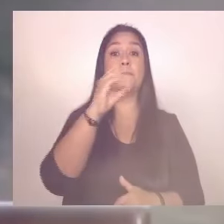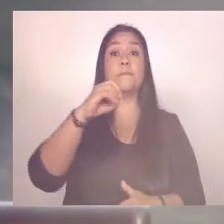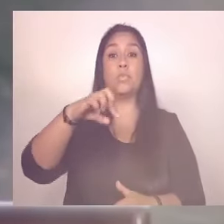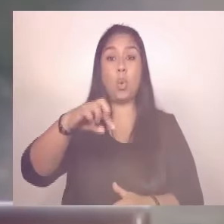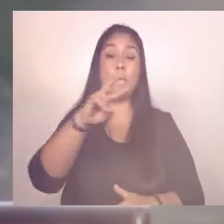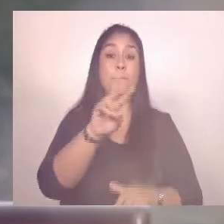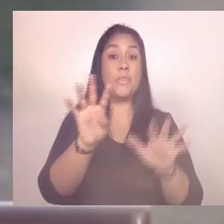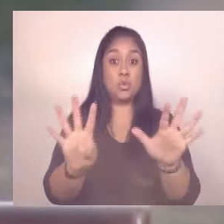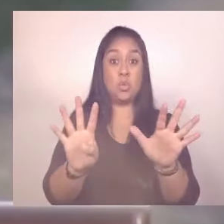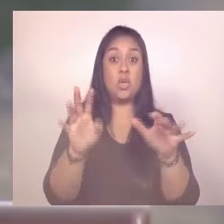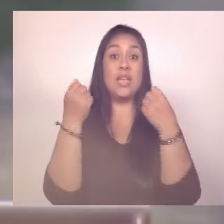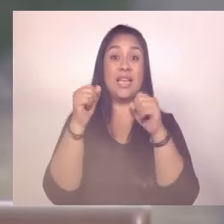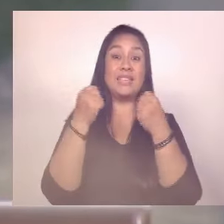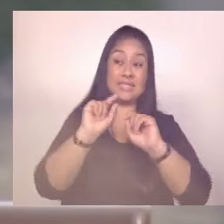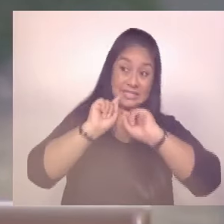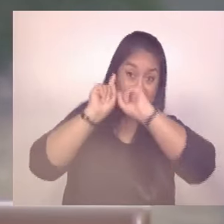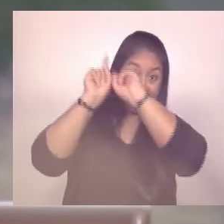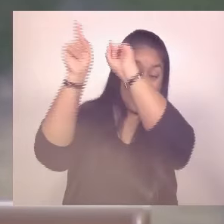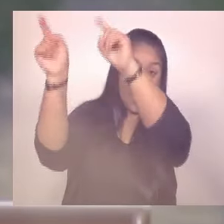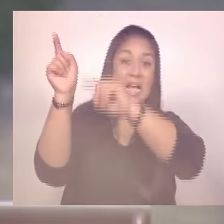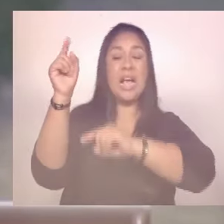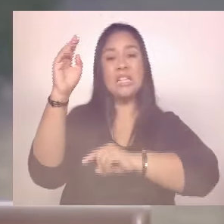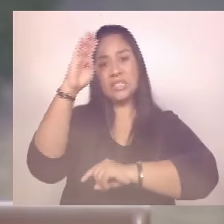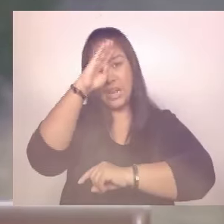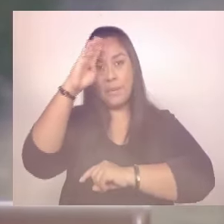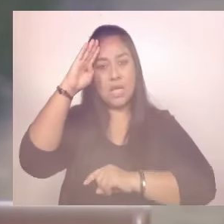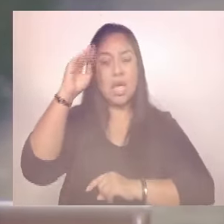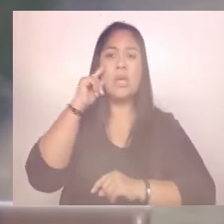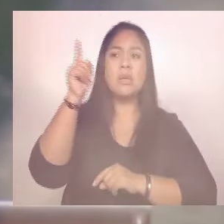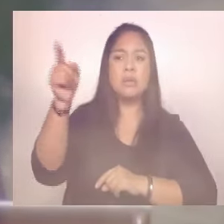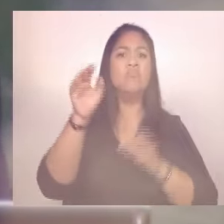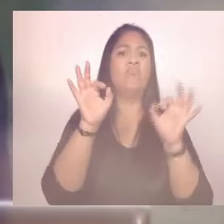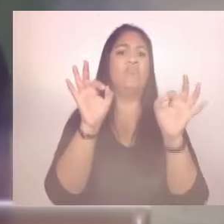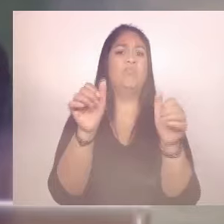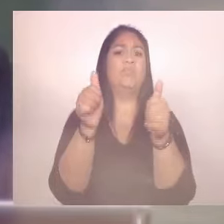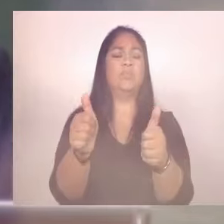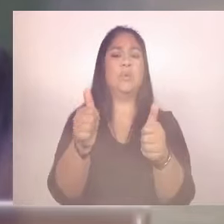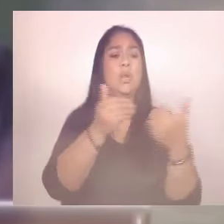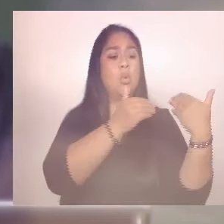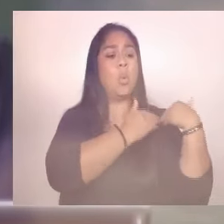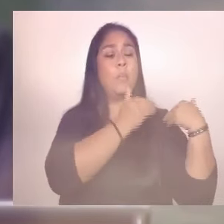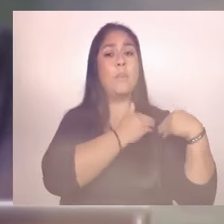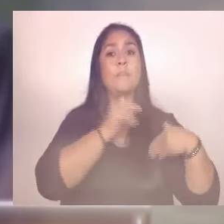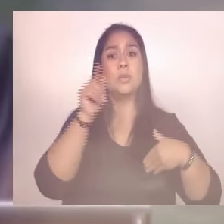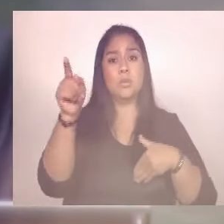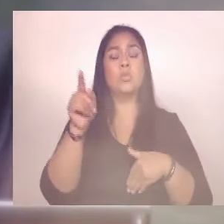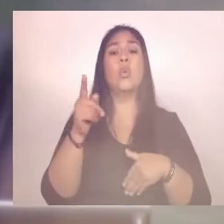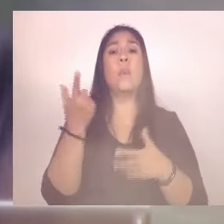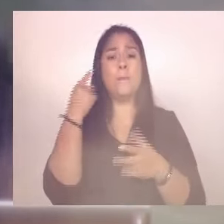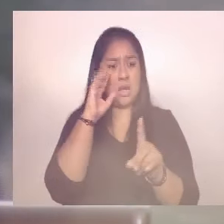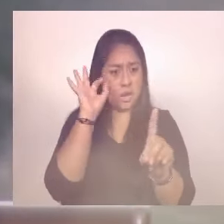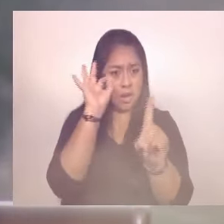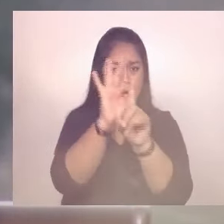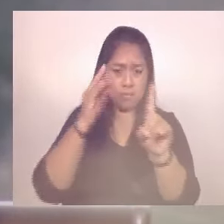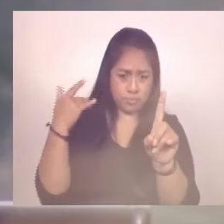COP29 a celebrarse en Azerbaiyán sea un éxito. El compromiso de Guatemala para lograr ese